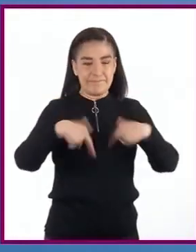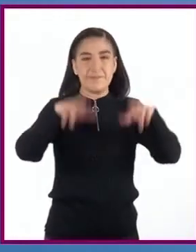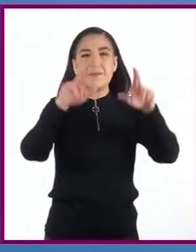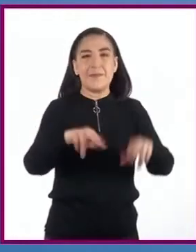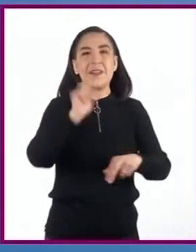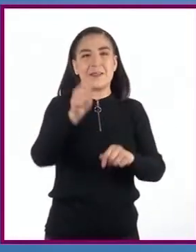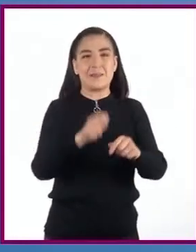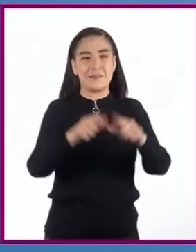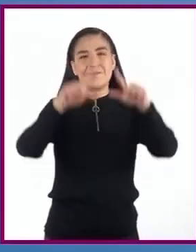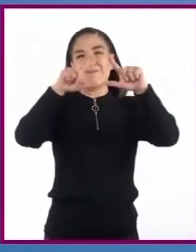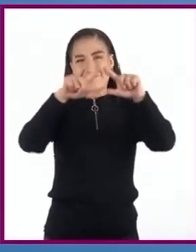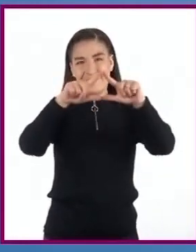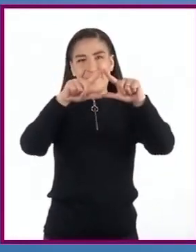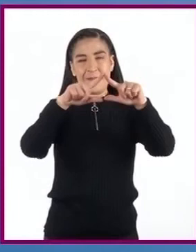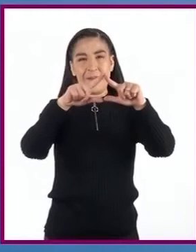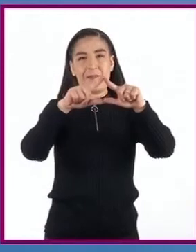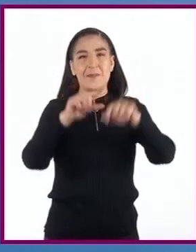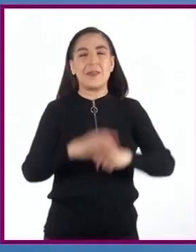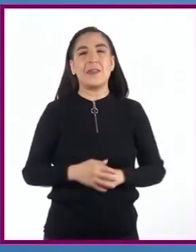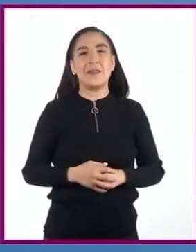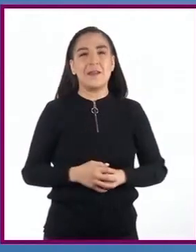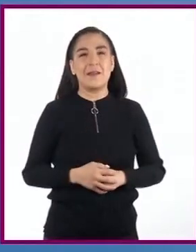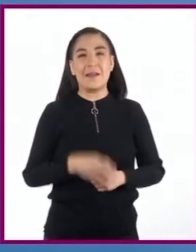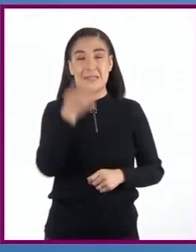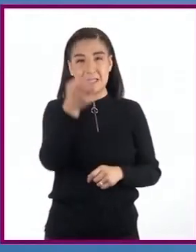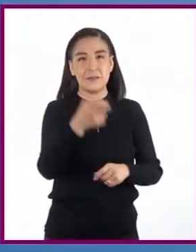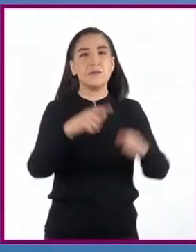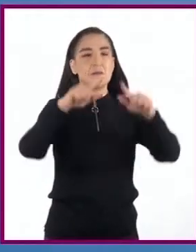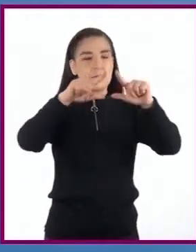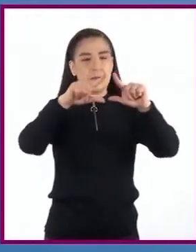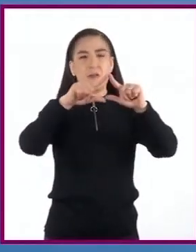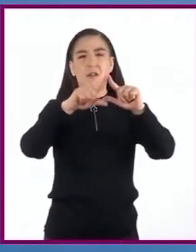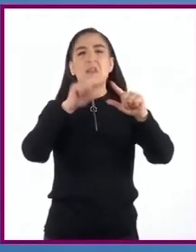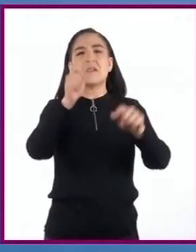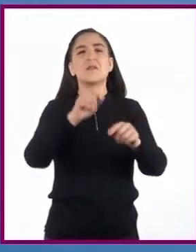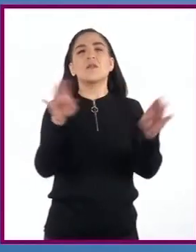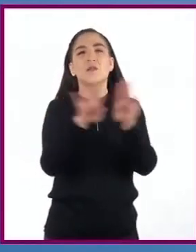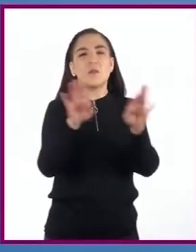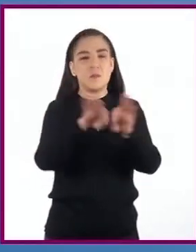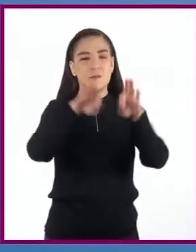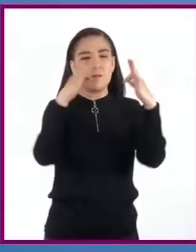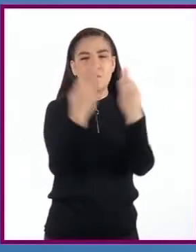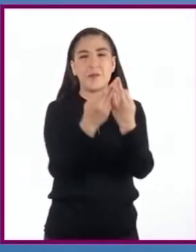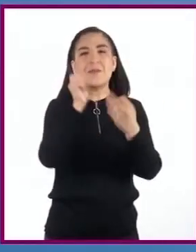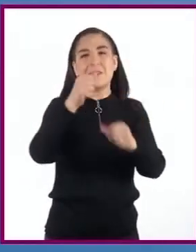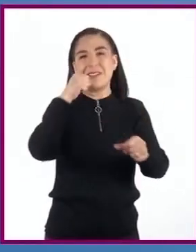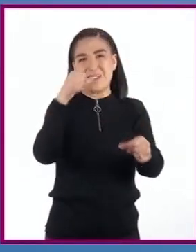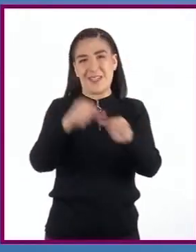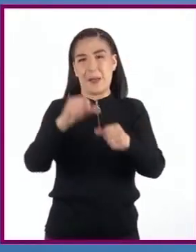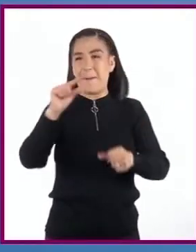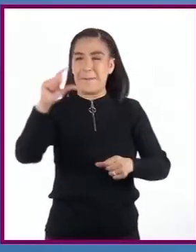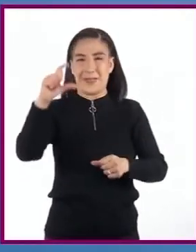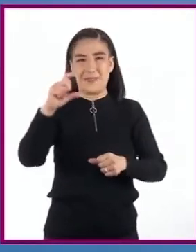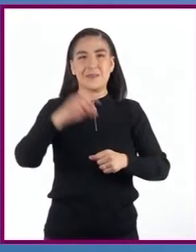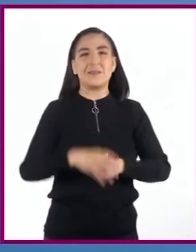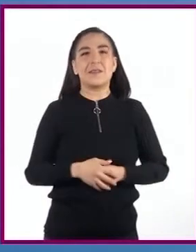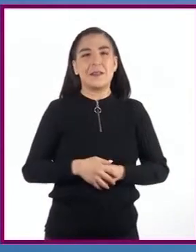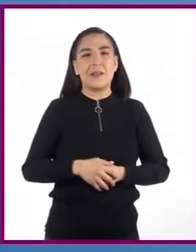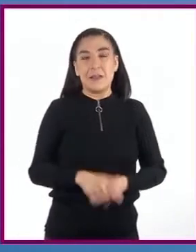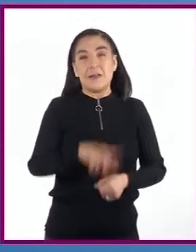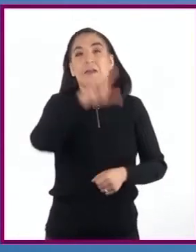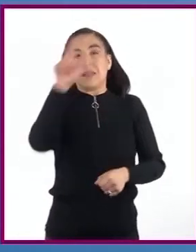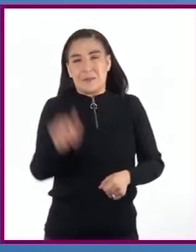representa al triángulo, el cual es un triángulo del tamaño de las letras mayúsculas, seguido de